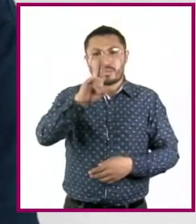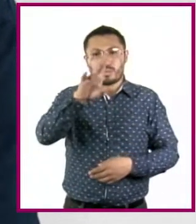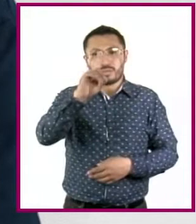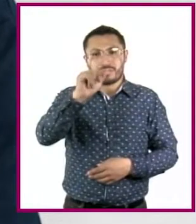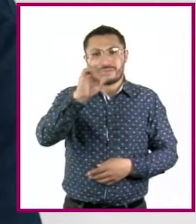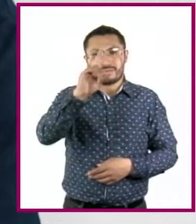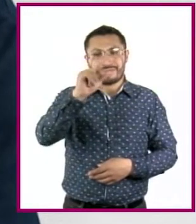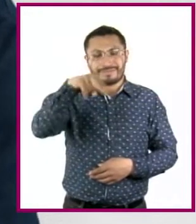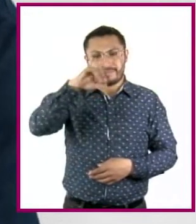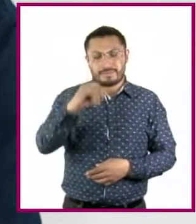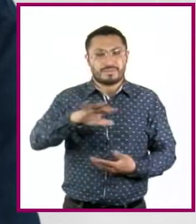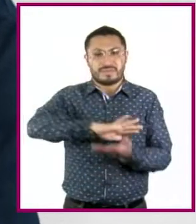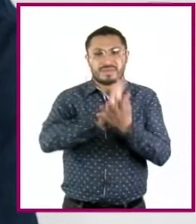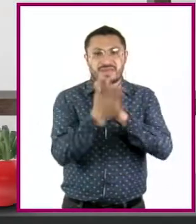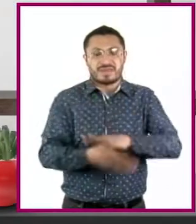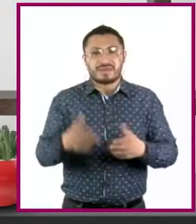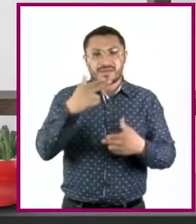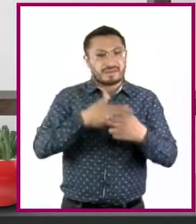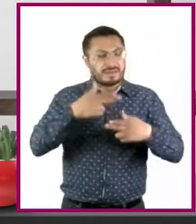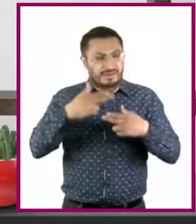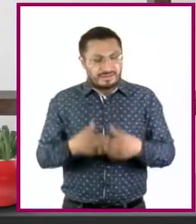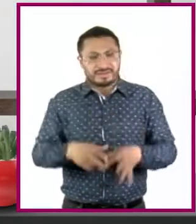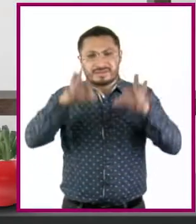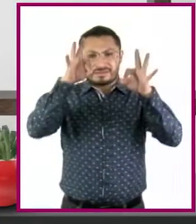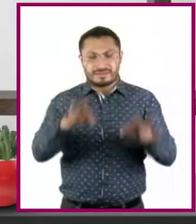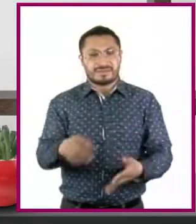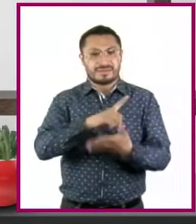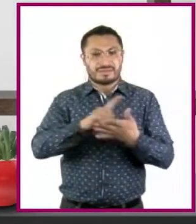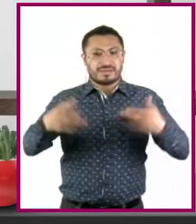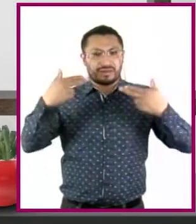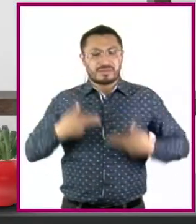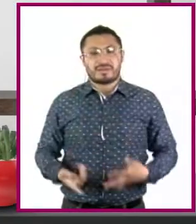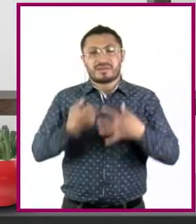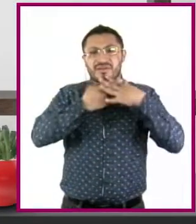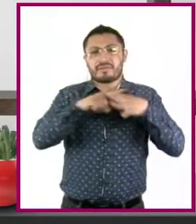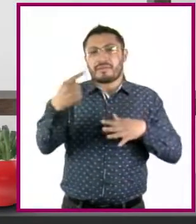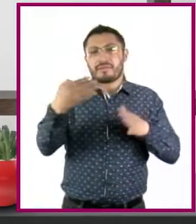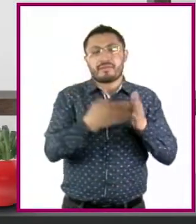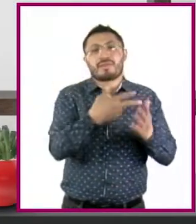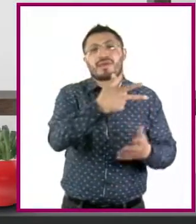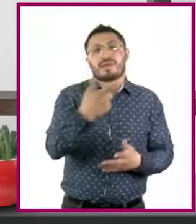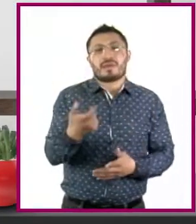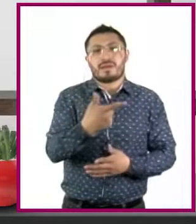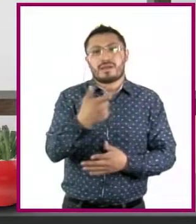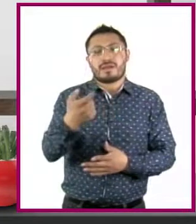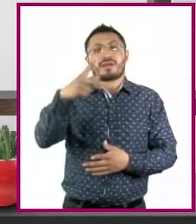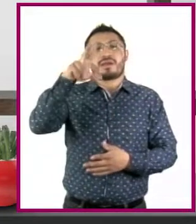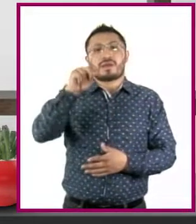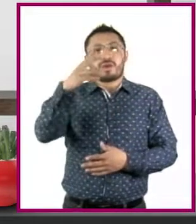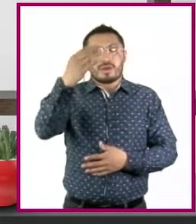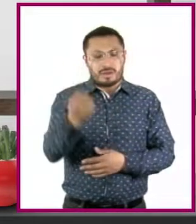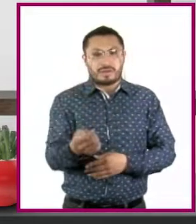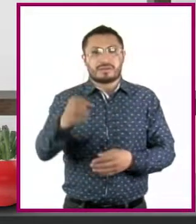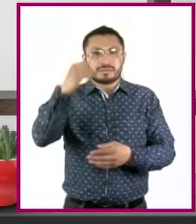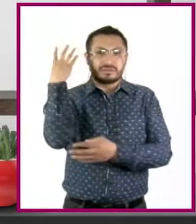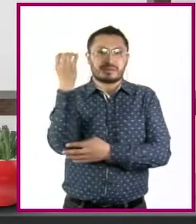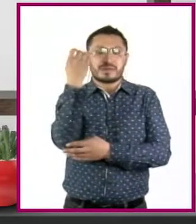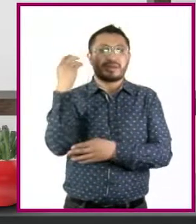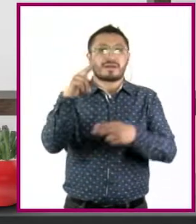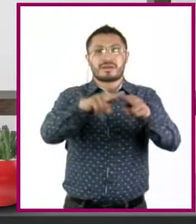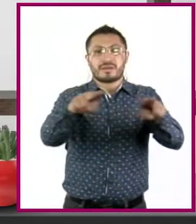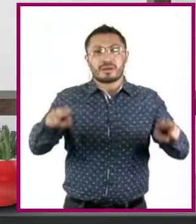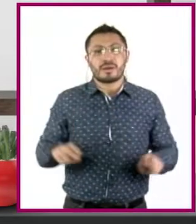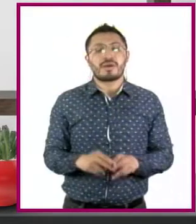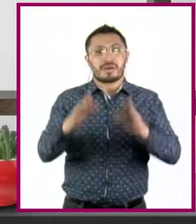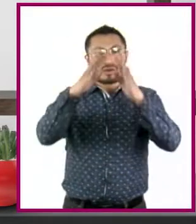hasta convertirse en los derechos humanos. Esto tuvo su origen en 1789 en la Asamblea Nacional Constituyente de